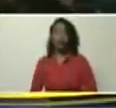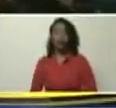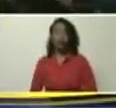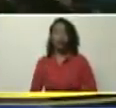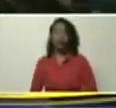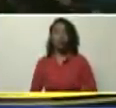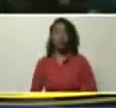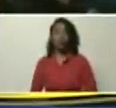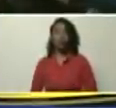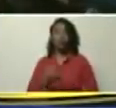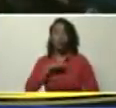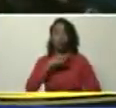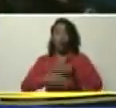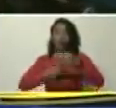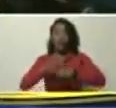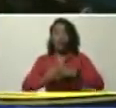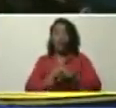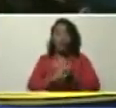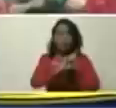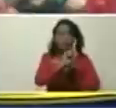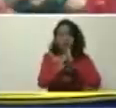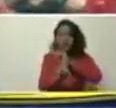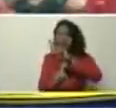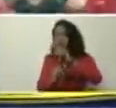Hemos hecho consultas,